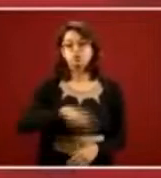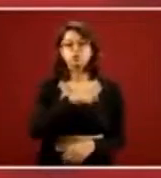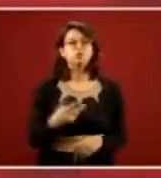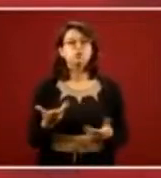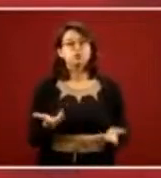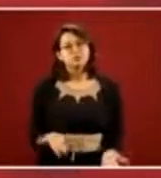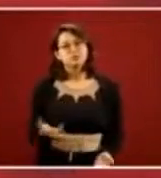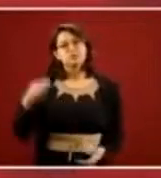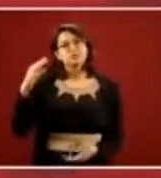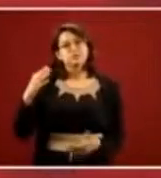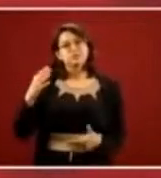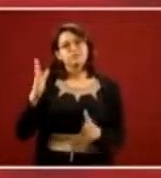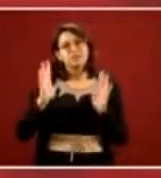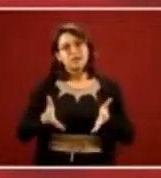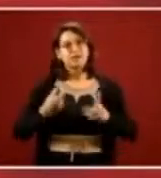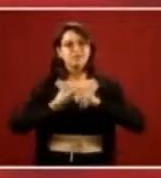que haya